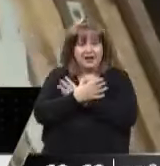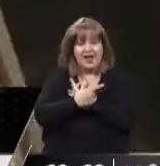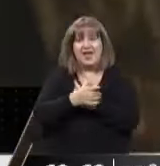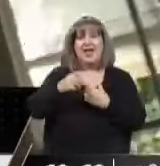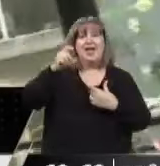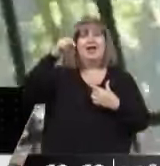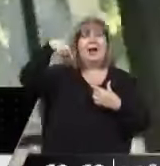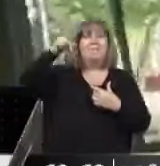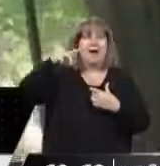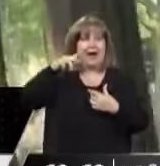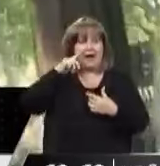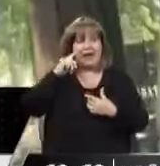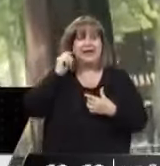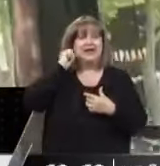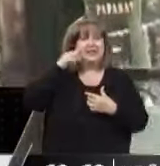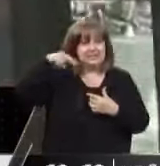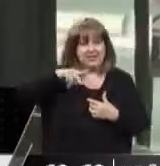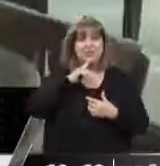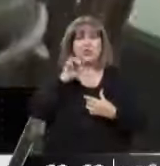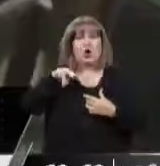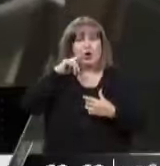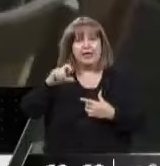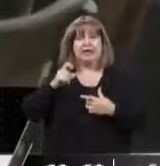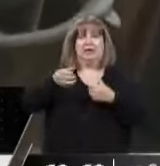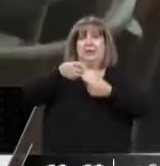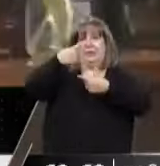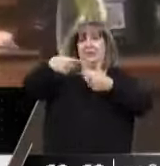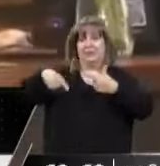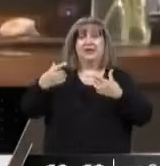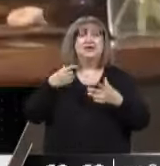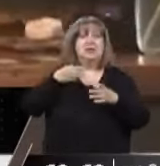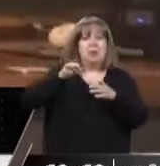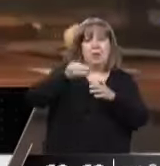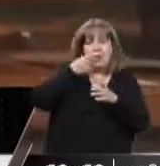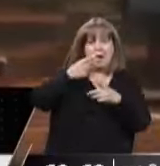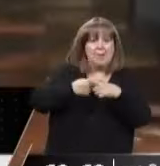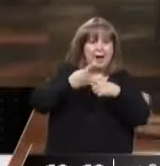tenemos Gin Tonic también, algunas entradas también de papas o nachos.